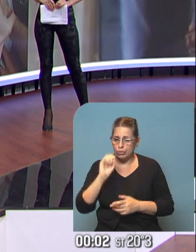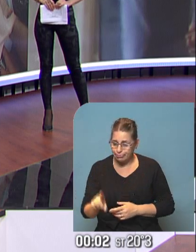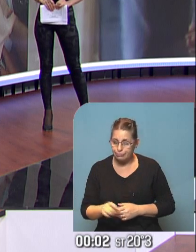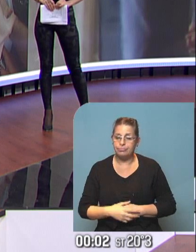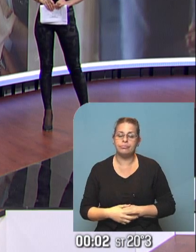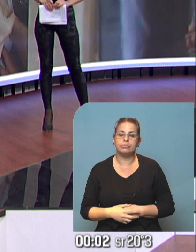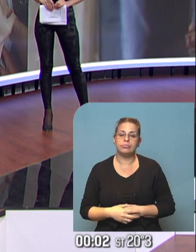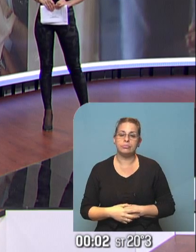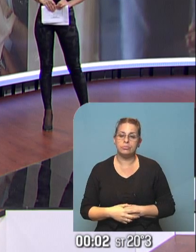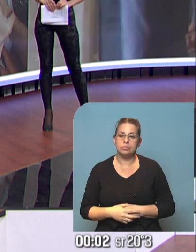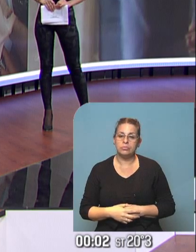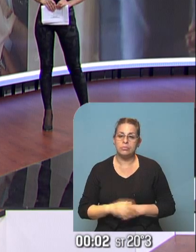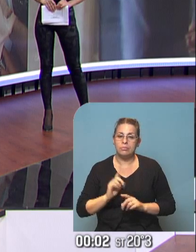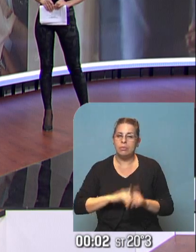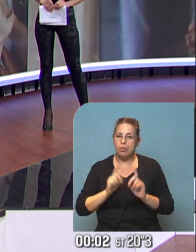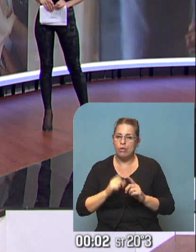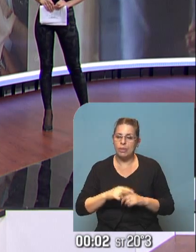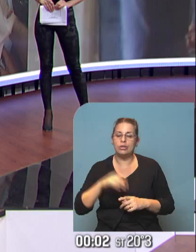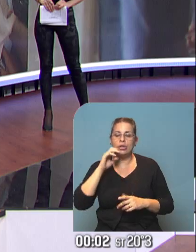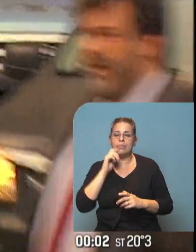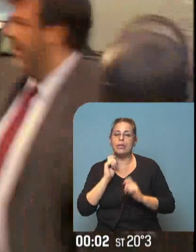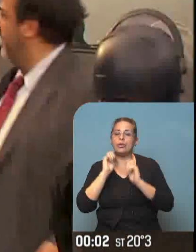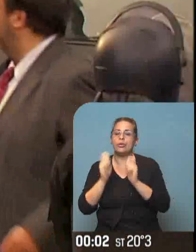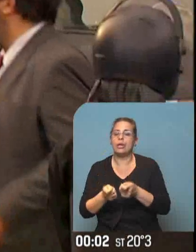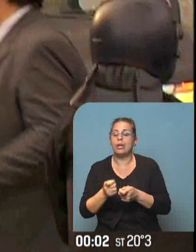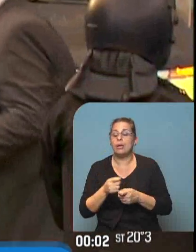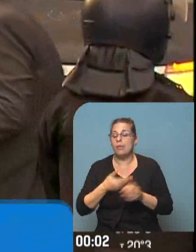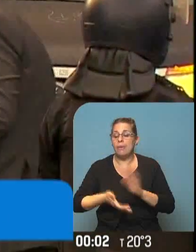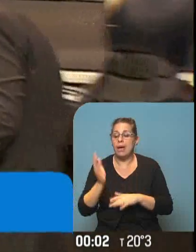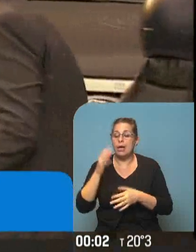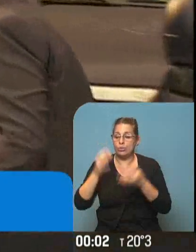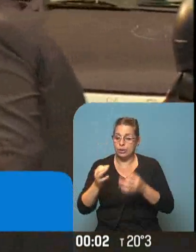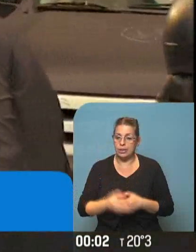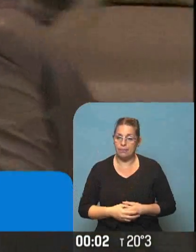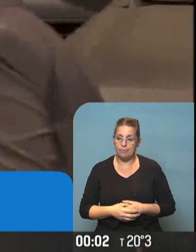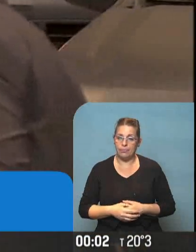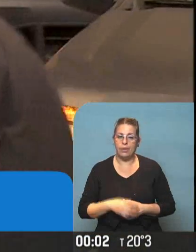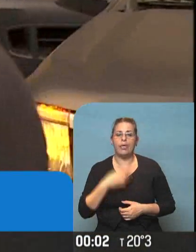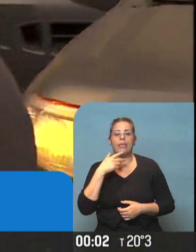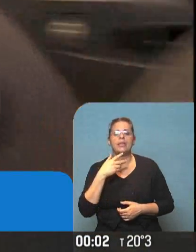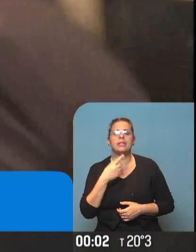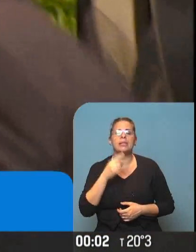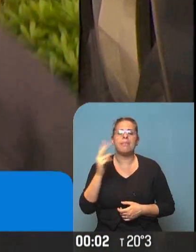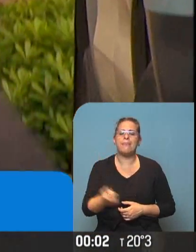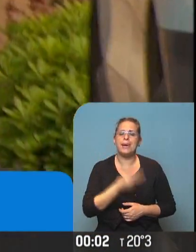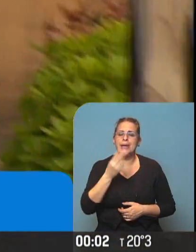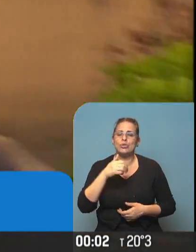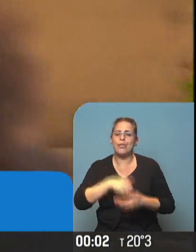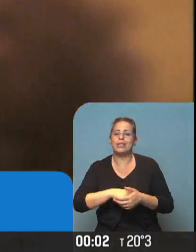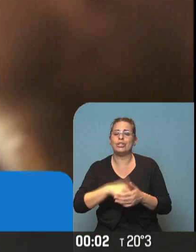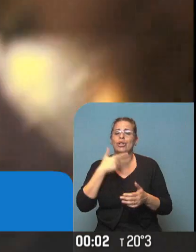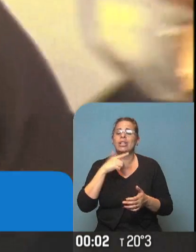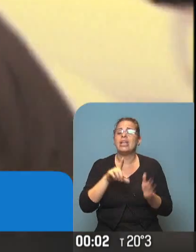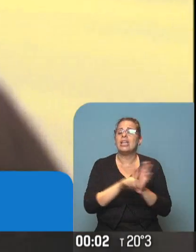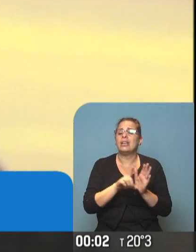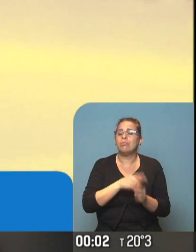los momentos en que era entregado a la justicia. ¿Por qué va preso, doctor? Sin el mamarracho de lo que sucedió en el Poder Legislativo. ¿Por qué va preso?